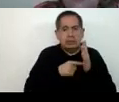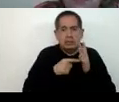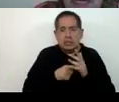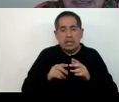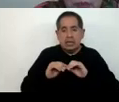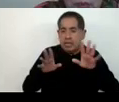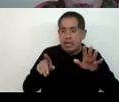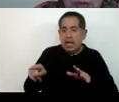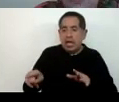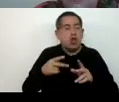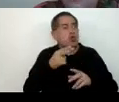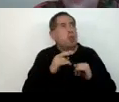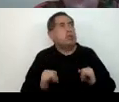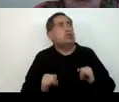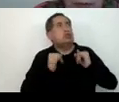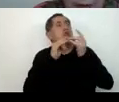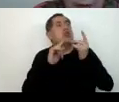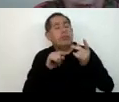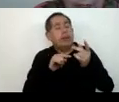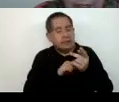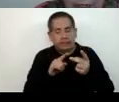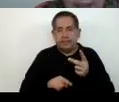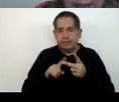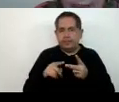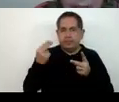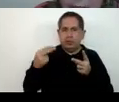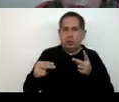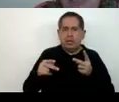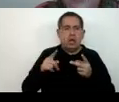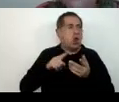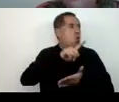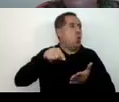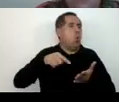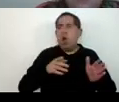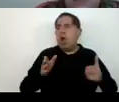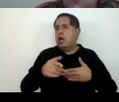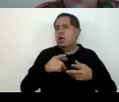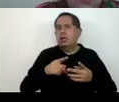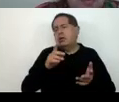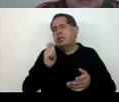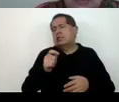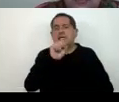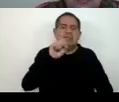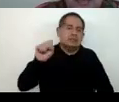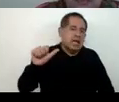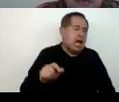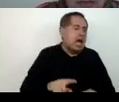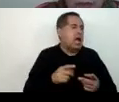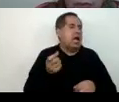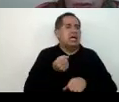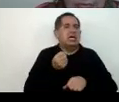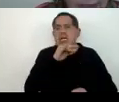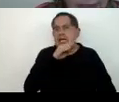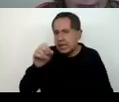el nombre de la institución, el nombre del establecimiento, ya sea Secretaría de Salud, Instituto Mexicano del